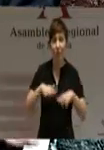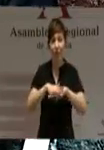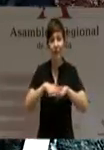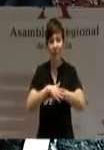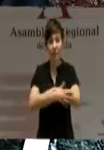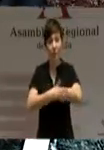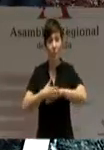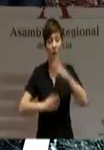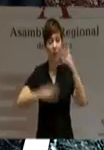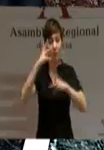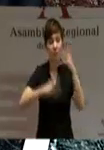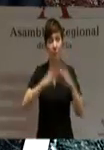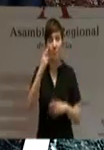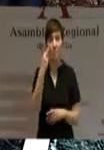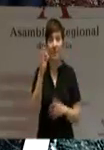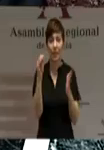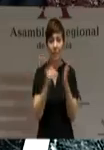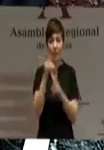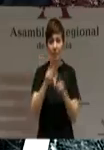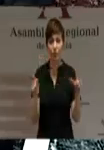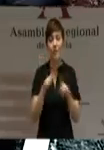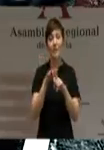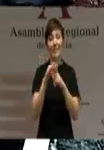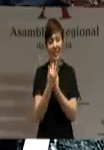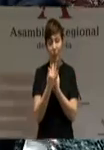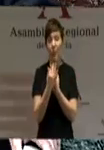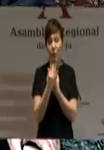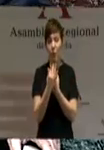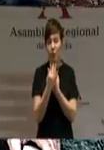se calcula en torno a 20.000 personas se encuentran en una situación que